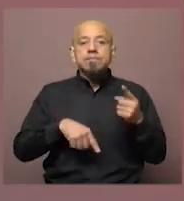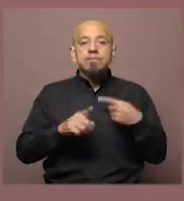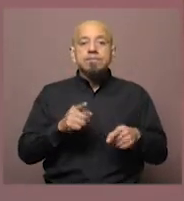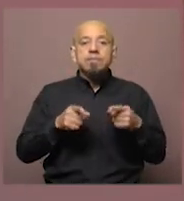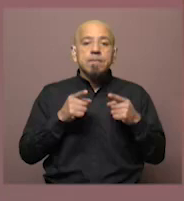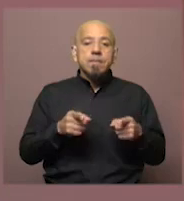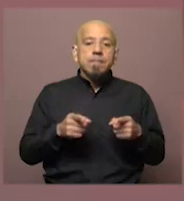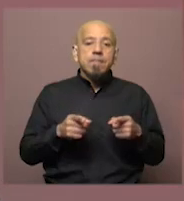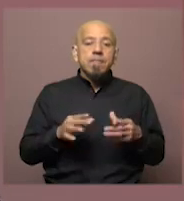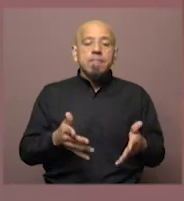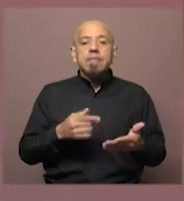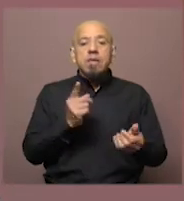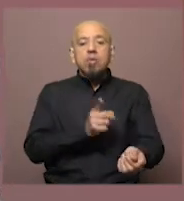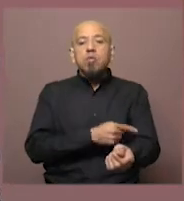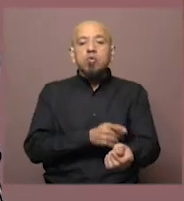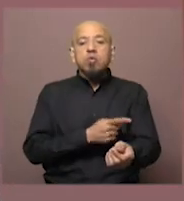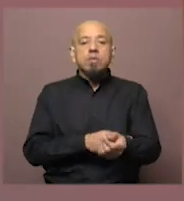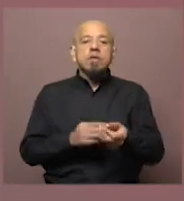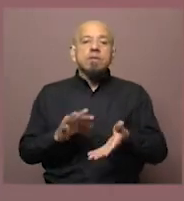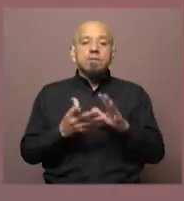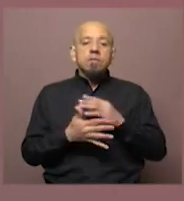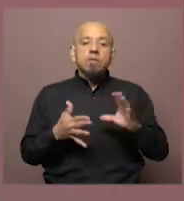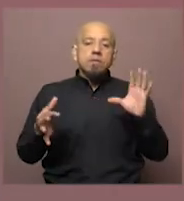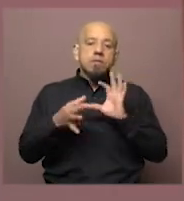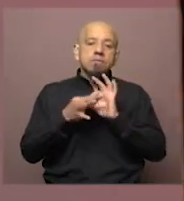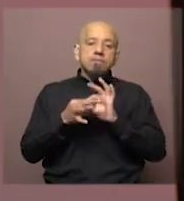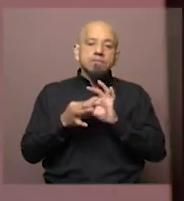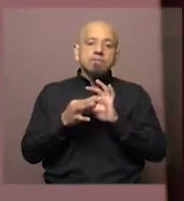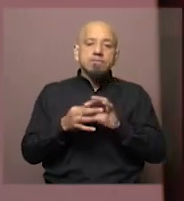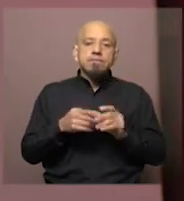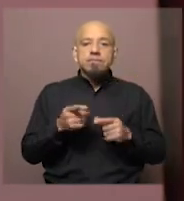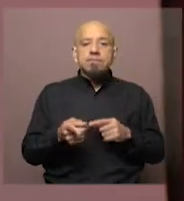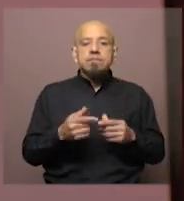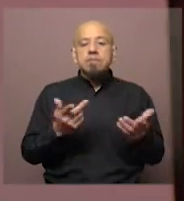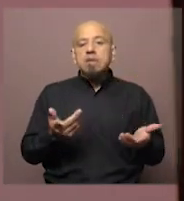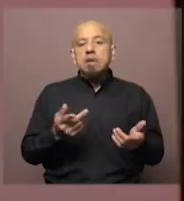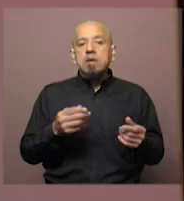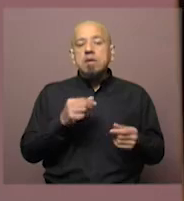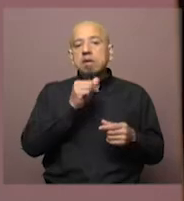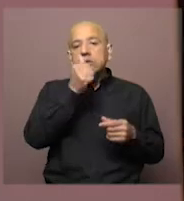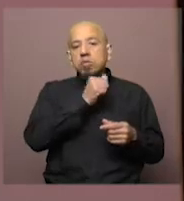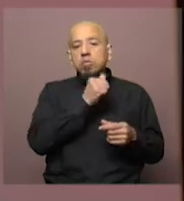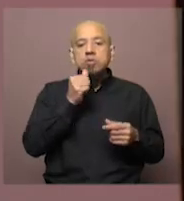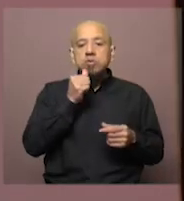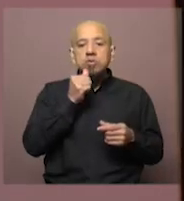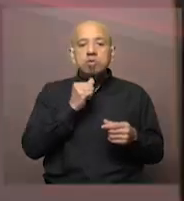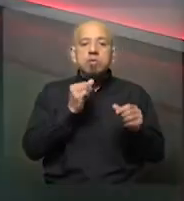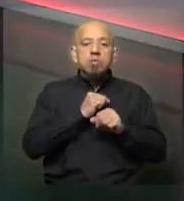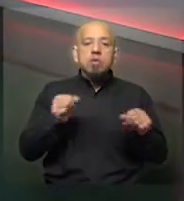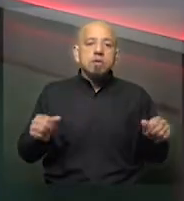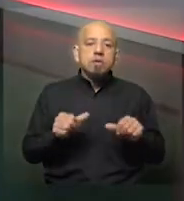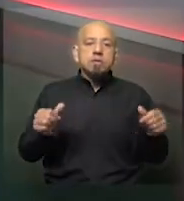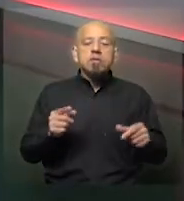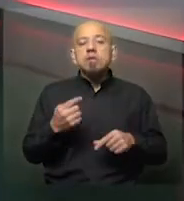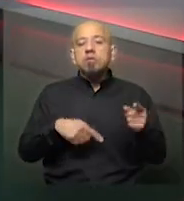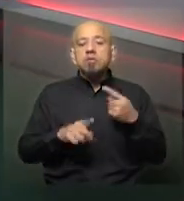se transforman las costumbres, las formas de vincularse, las formas de estar con otros, de resolver situaciones, de poder ser otra persona también, ¿no?